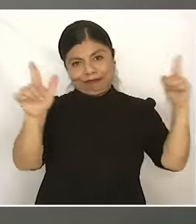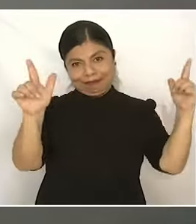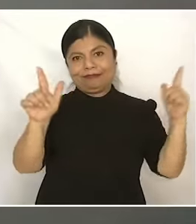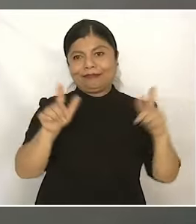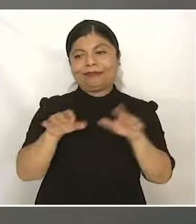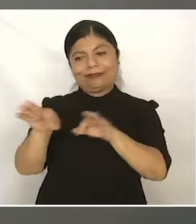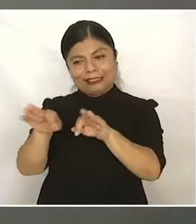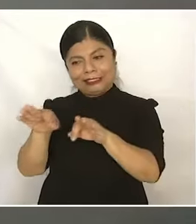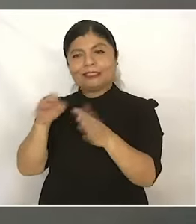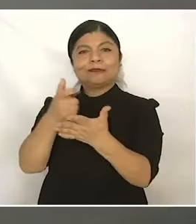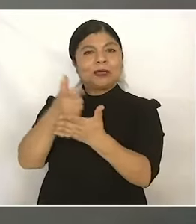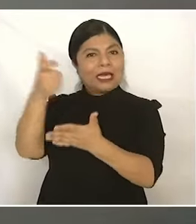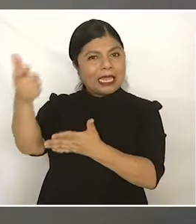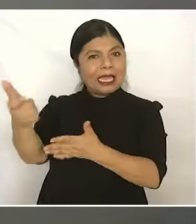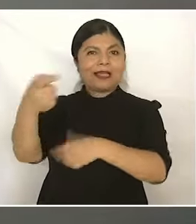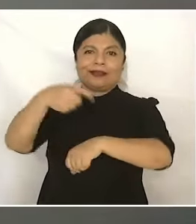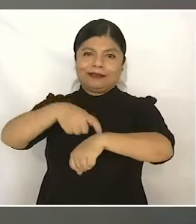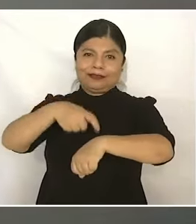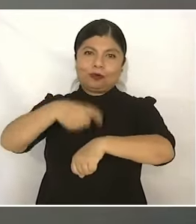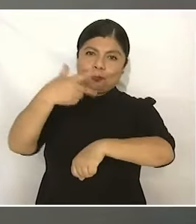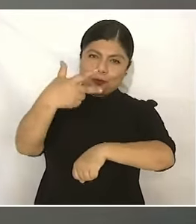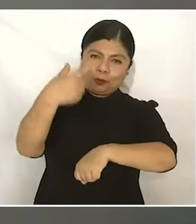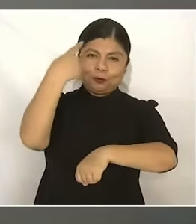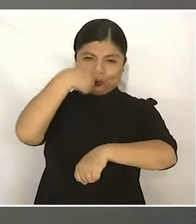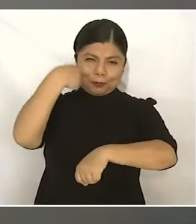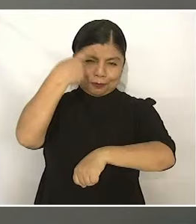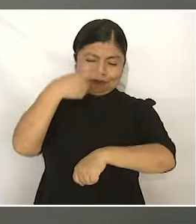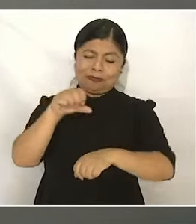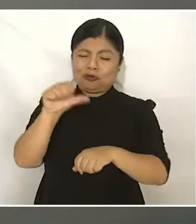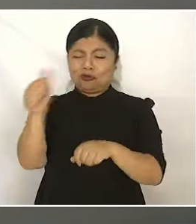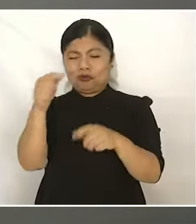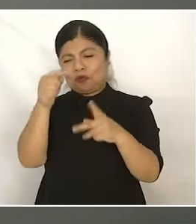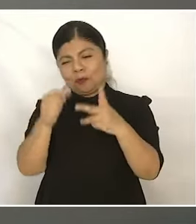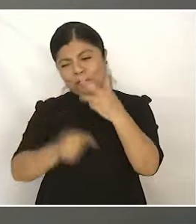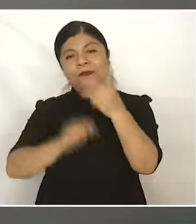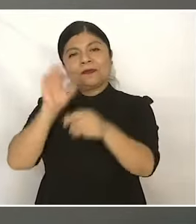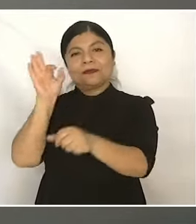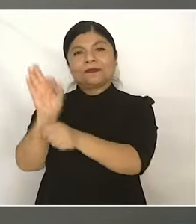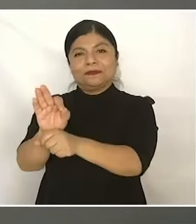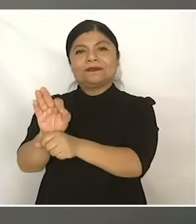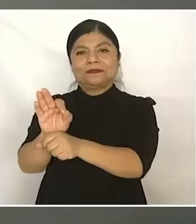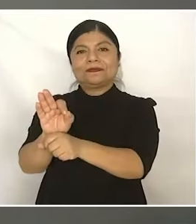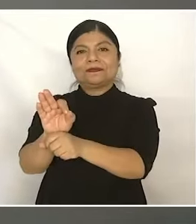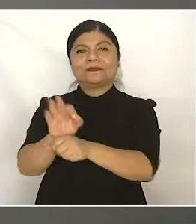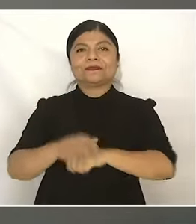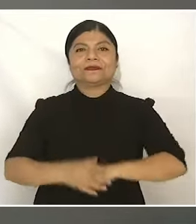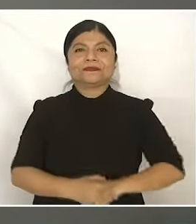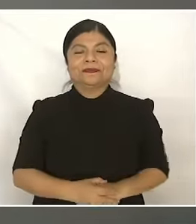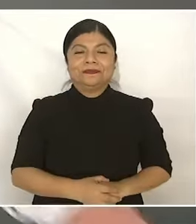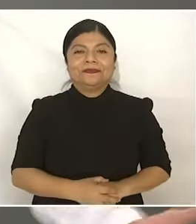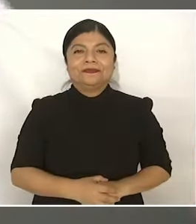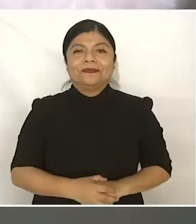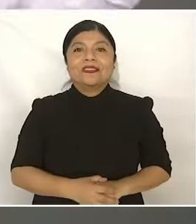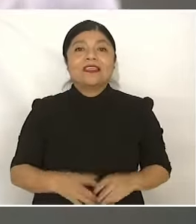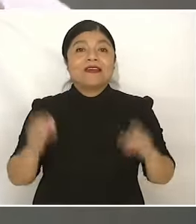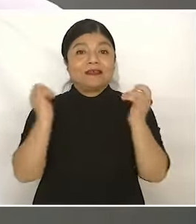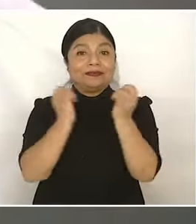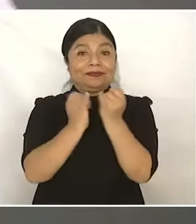jornadas justas y otras reivindicaciones. Y también con la revolución se logró